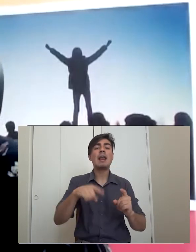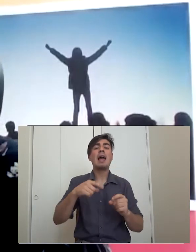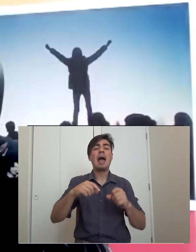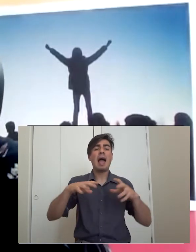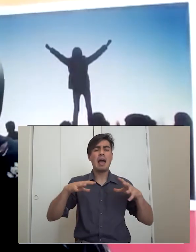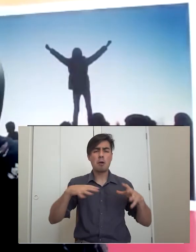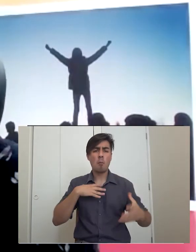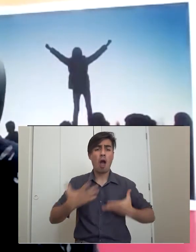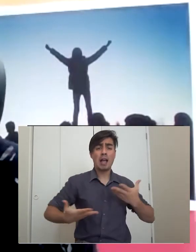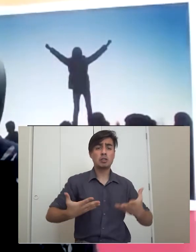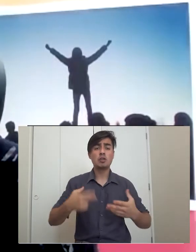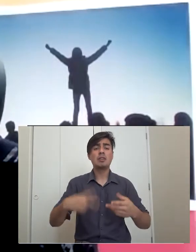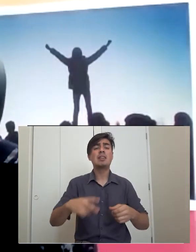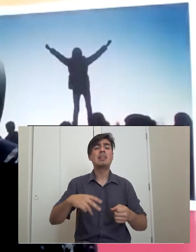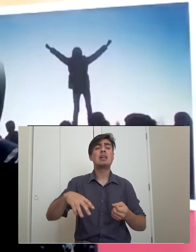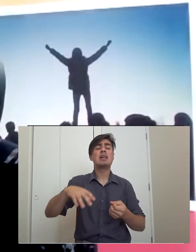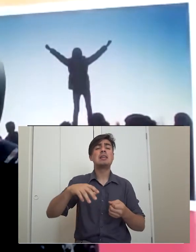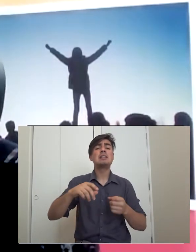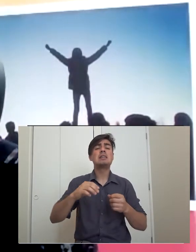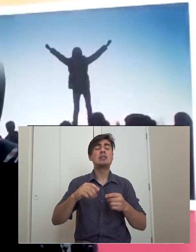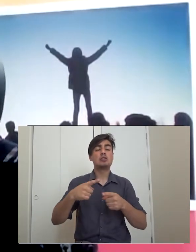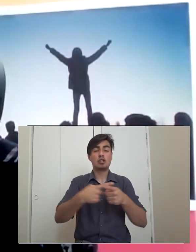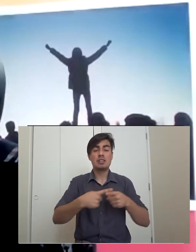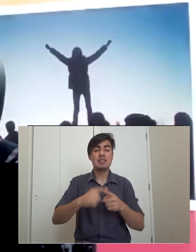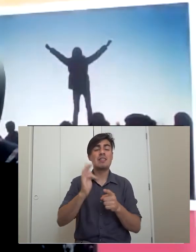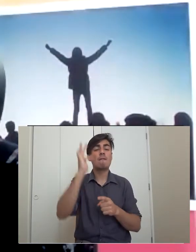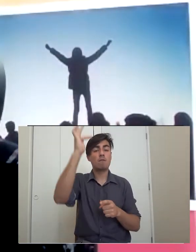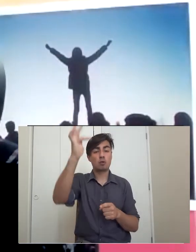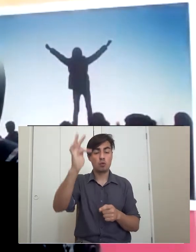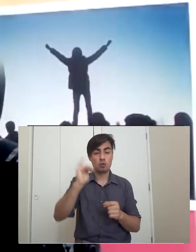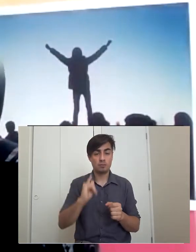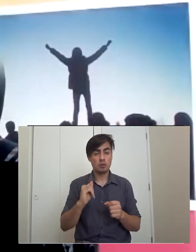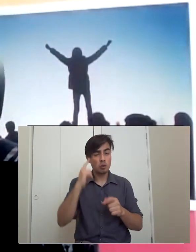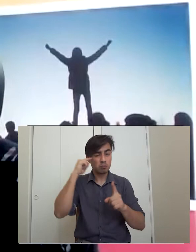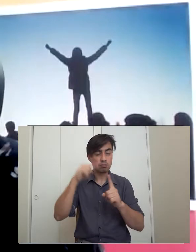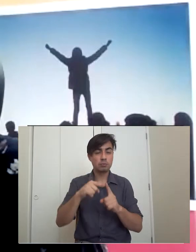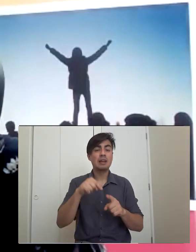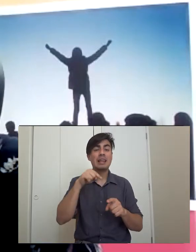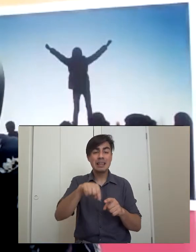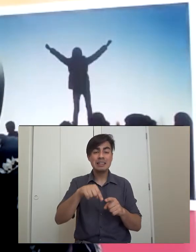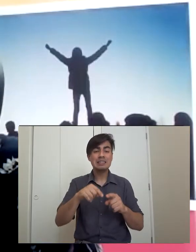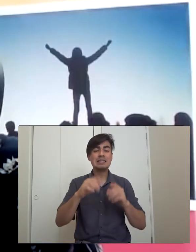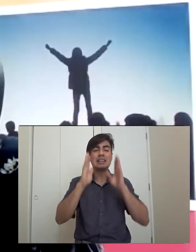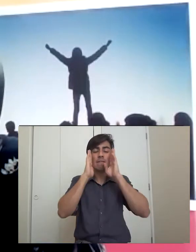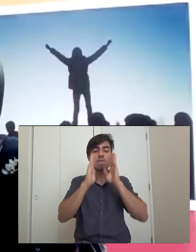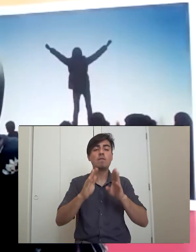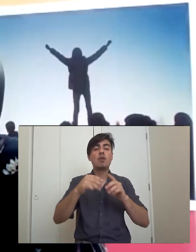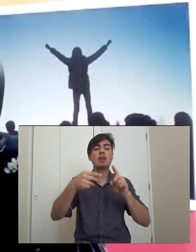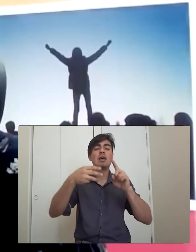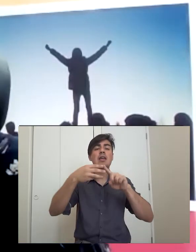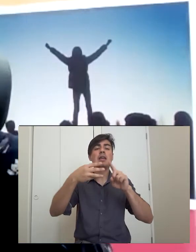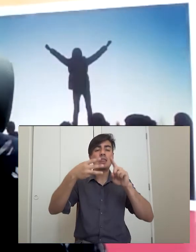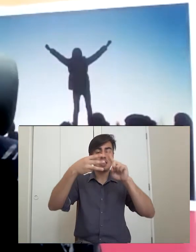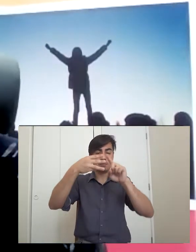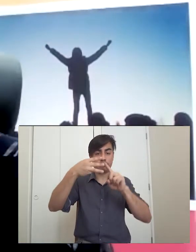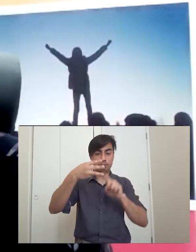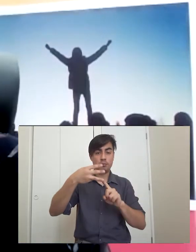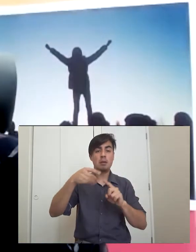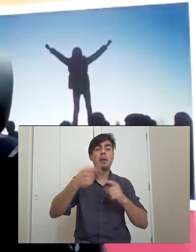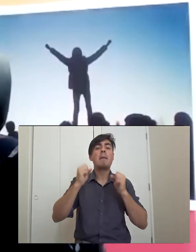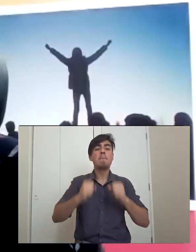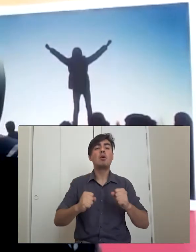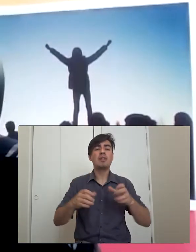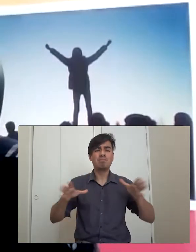sociedad para un futuro. Esos son nuestros enfoques para aprender acerca de la democracia. Me